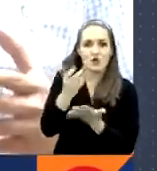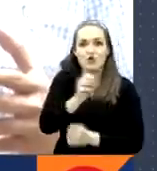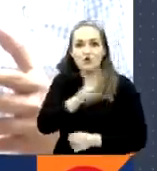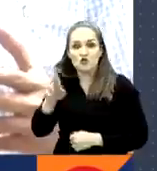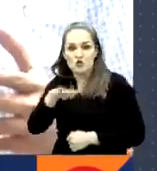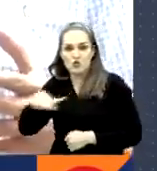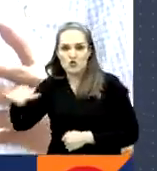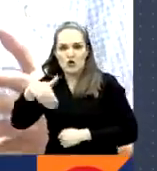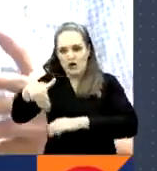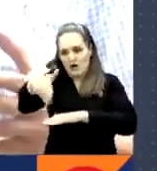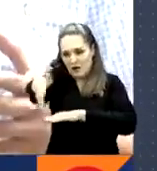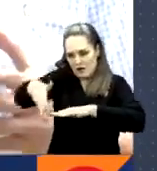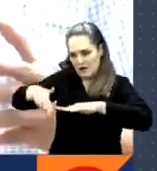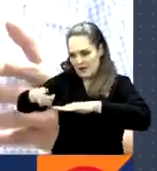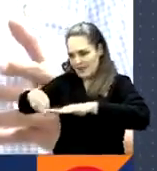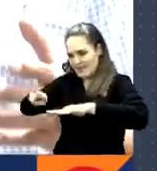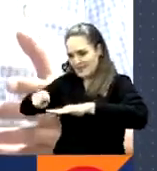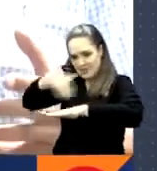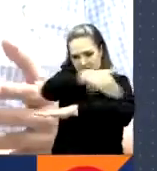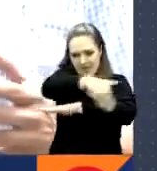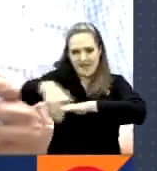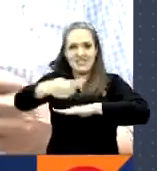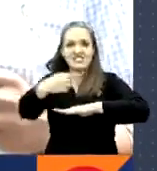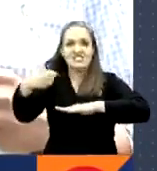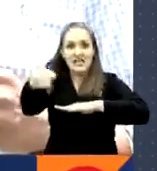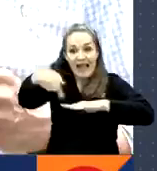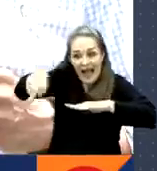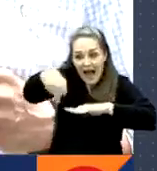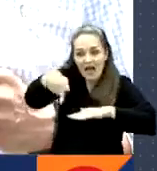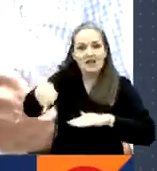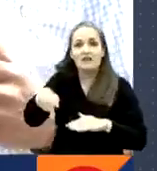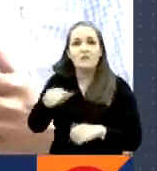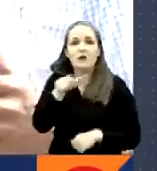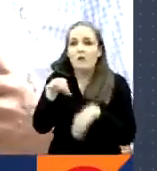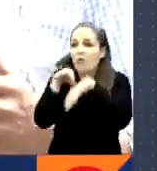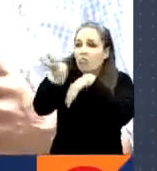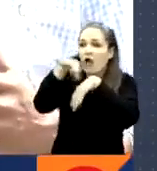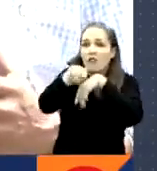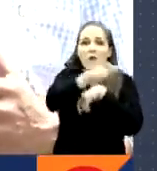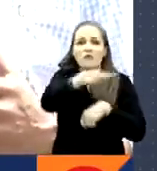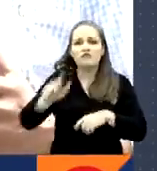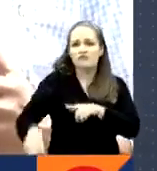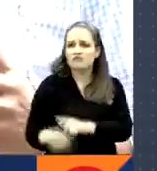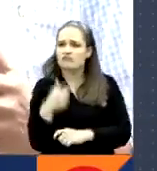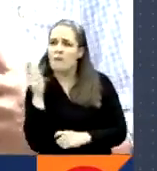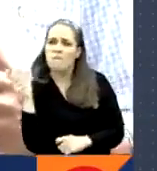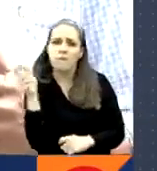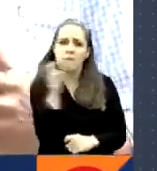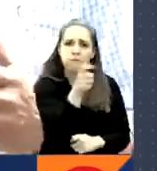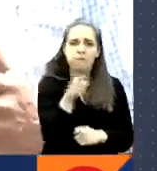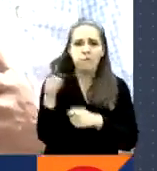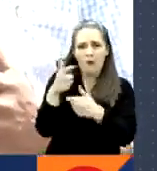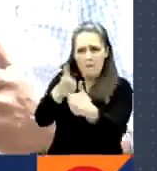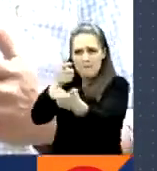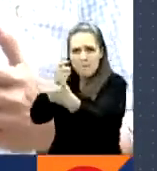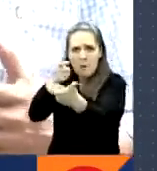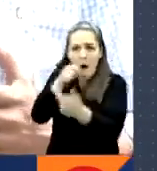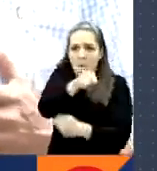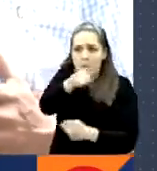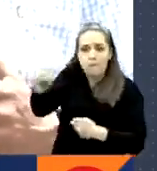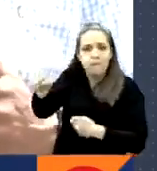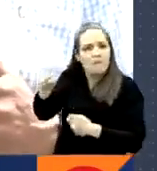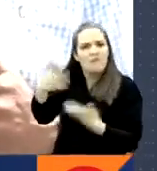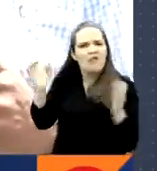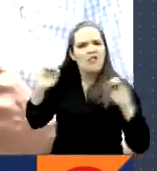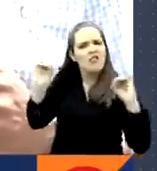calle 16 con carrera 100, por no haber actuado de manera oportuna cuando estos civiles con armas de corto y largo alcance